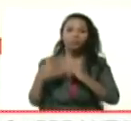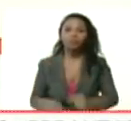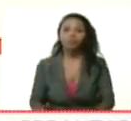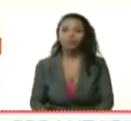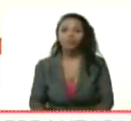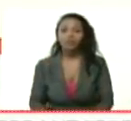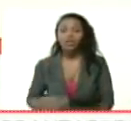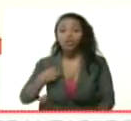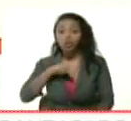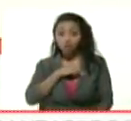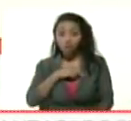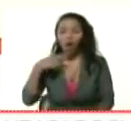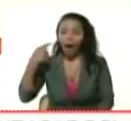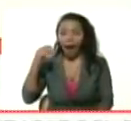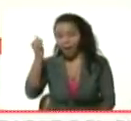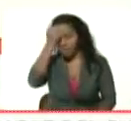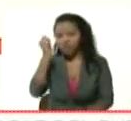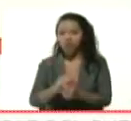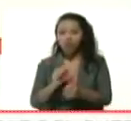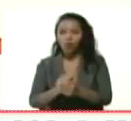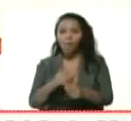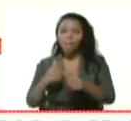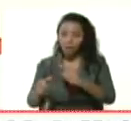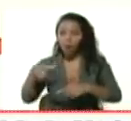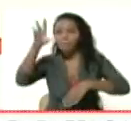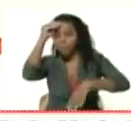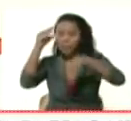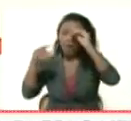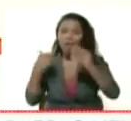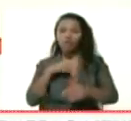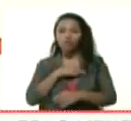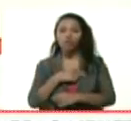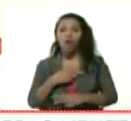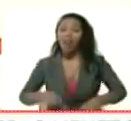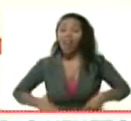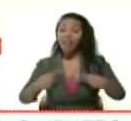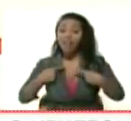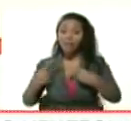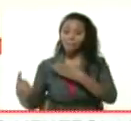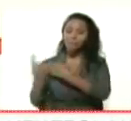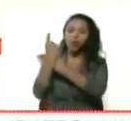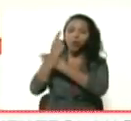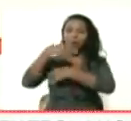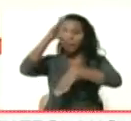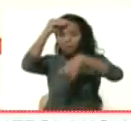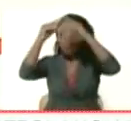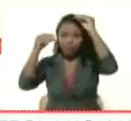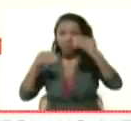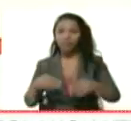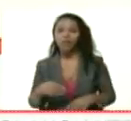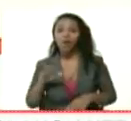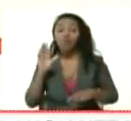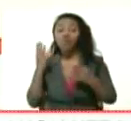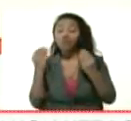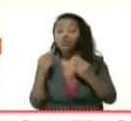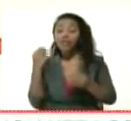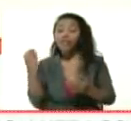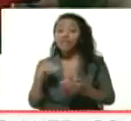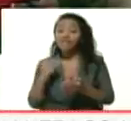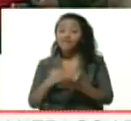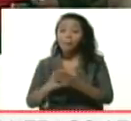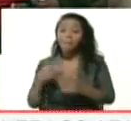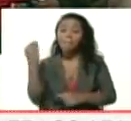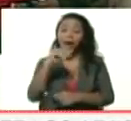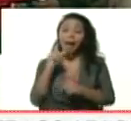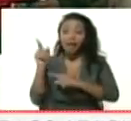Nosotros somos brutos, pero hemos aprendido. La vida nos ha obligado a aprender muchas veces más de lo que